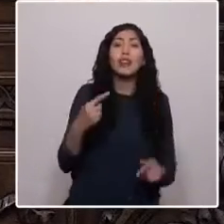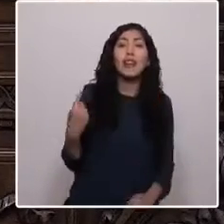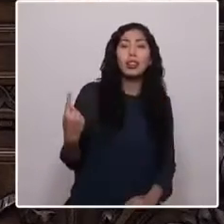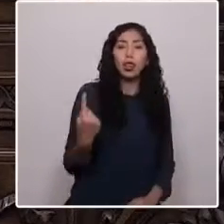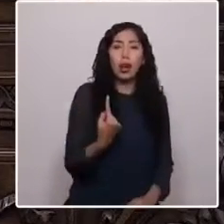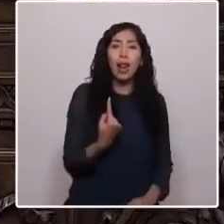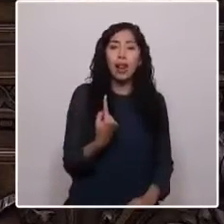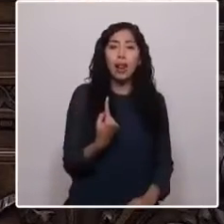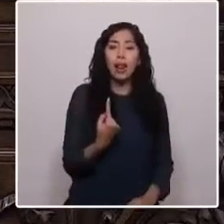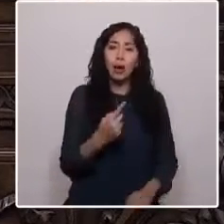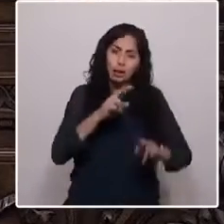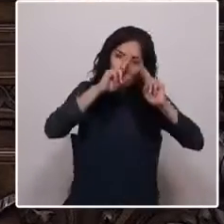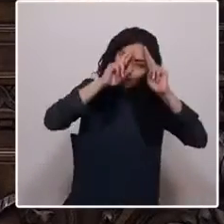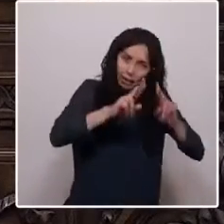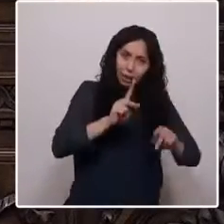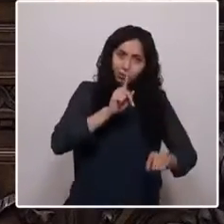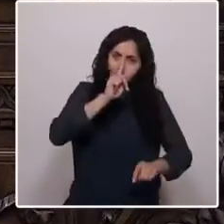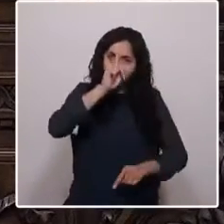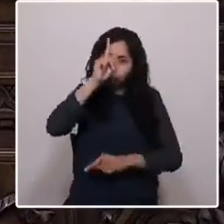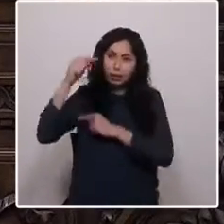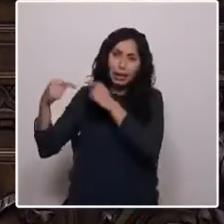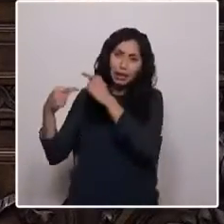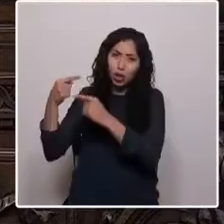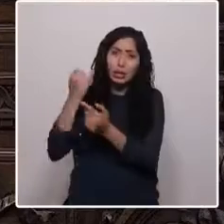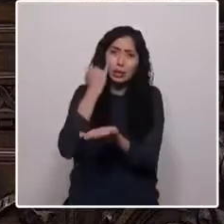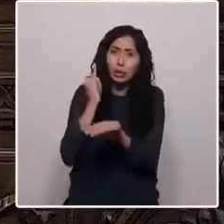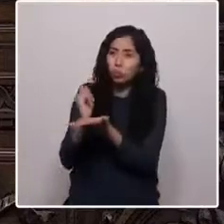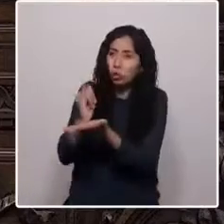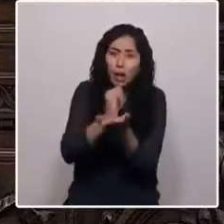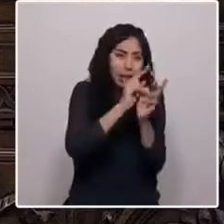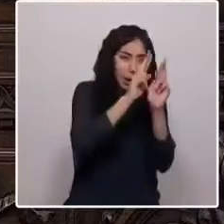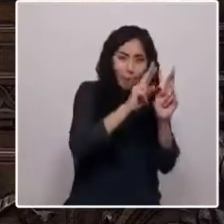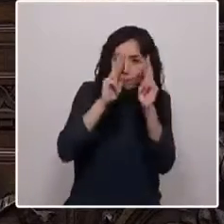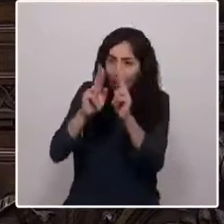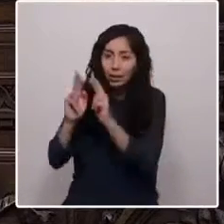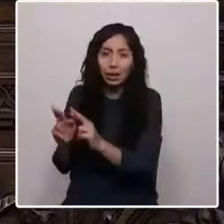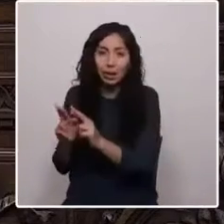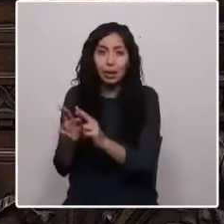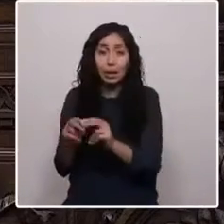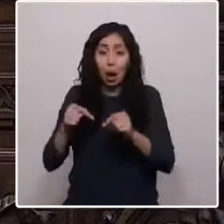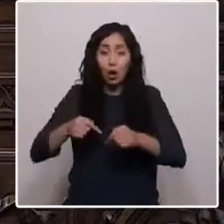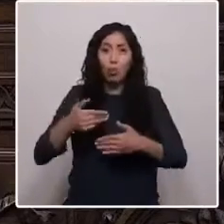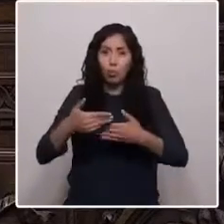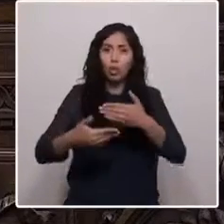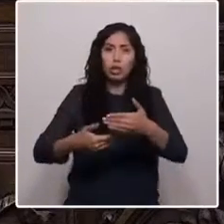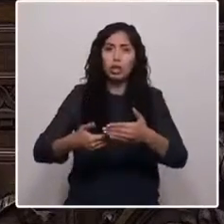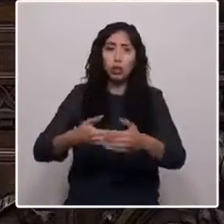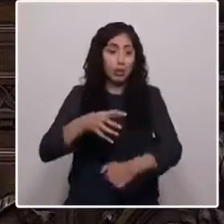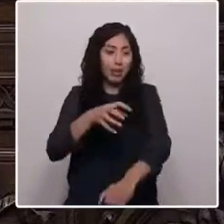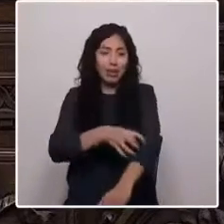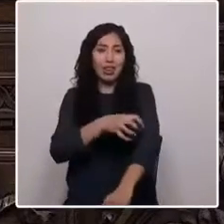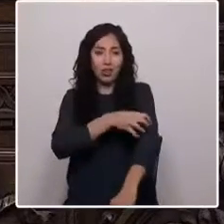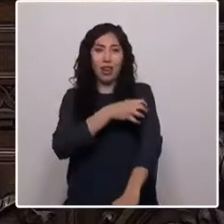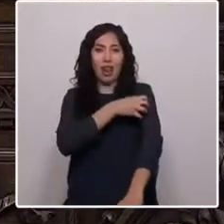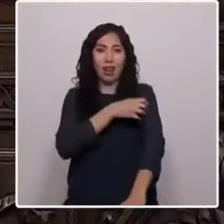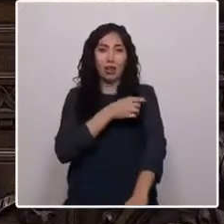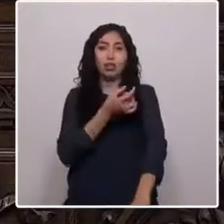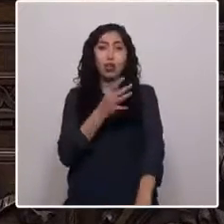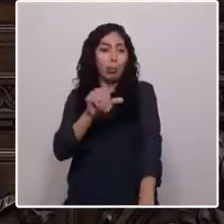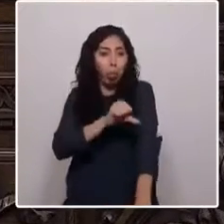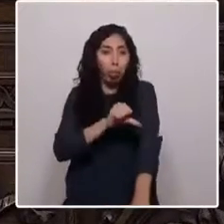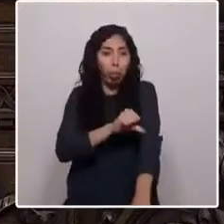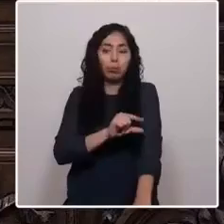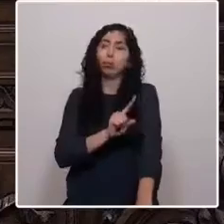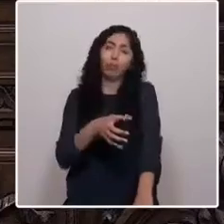su tradición e instituciones y que hoy se abre un proceso regionalista y descentralizador, popular,